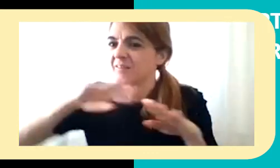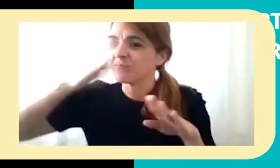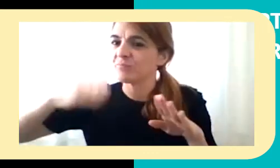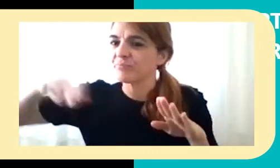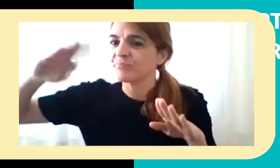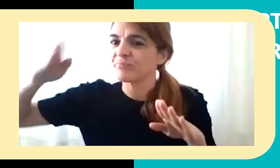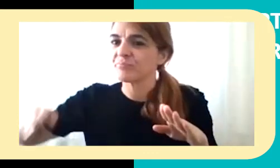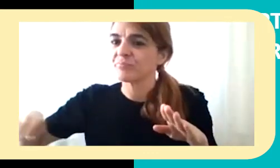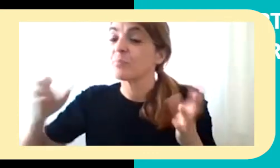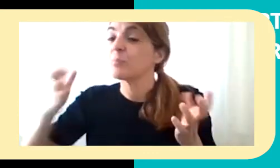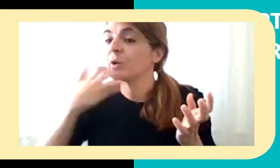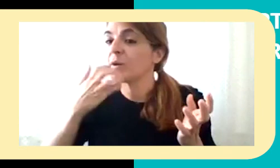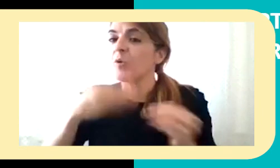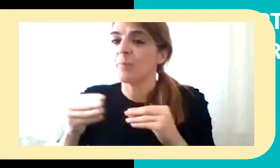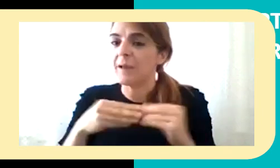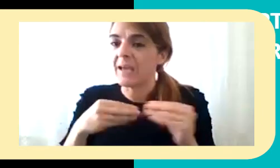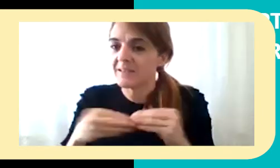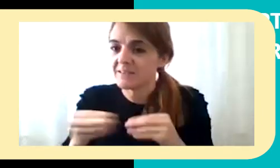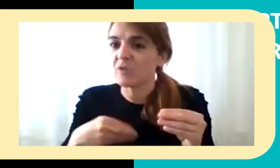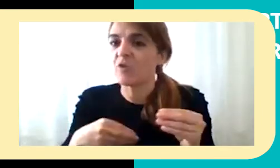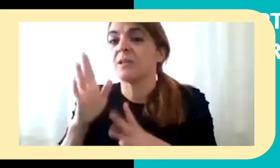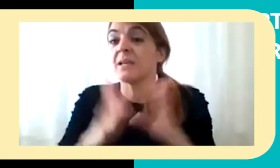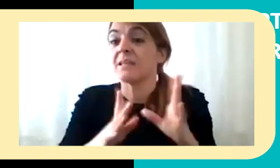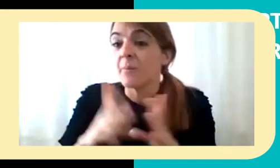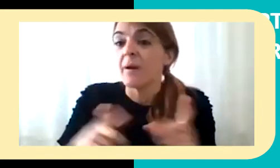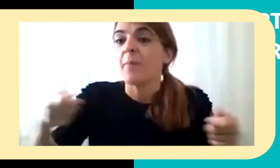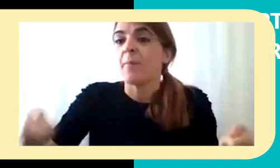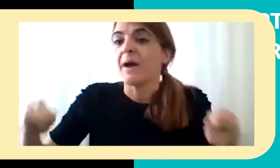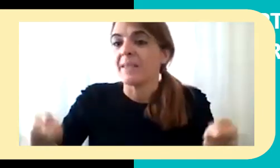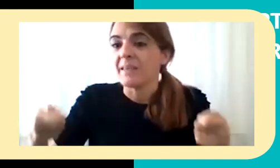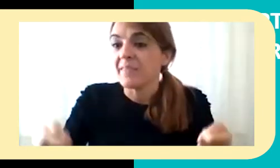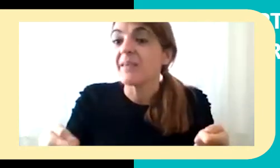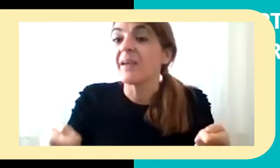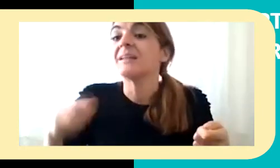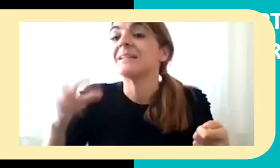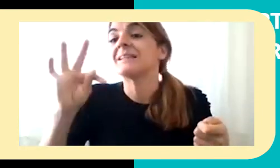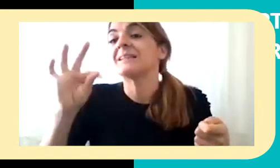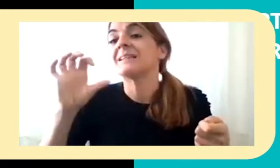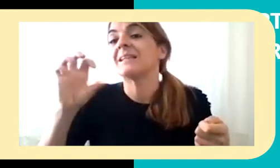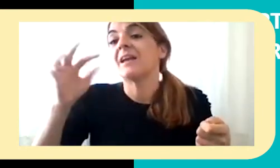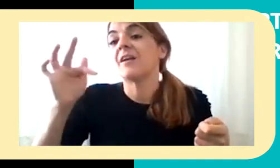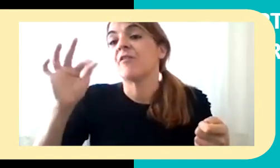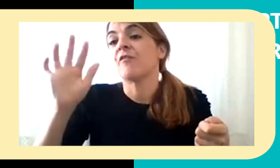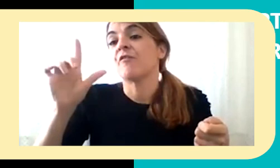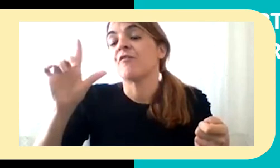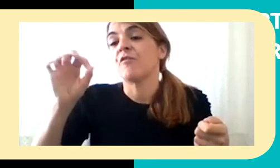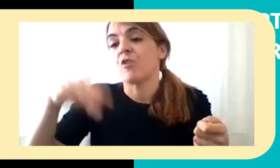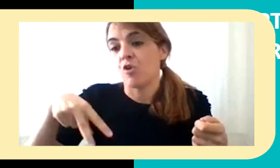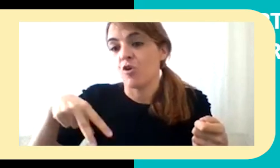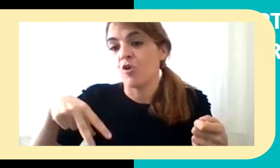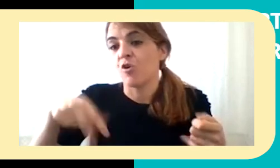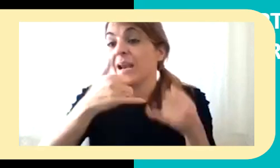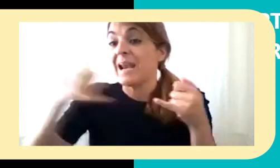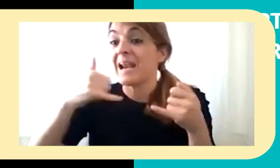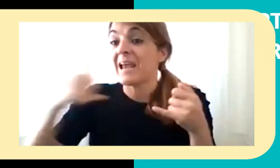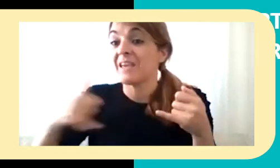plásticos, retardantes de llama, paellas de teflón rayadas, que ya las podéis tirar si están rayadas, y porque que al